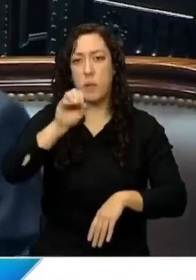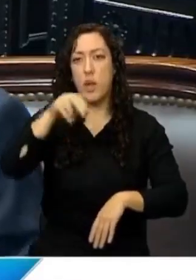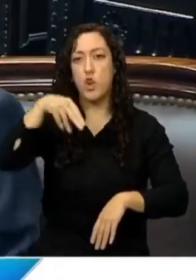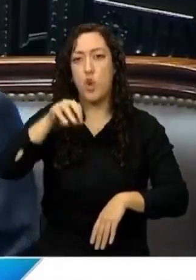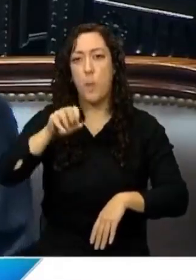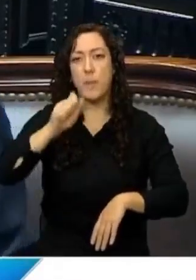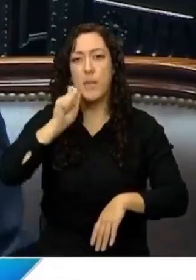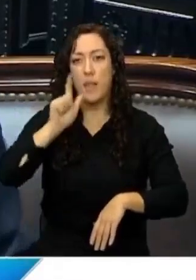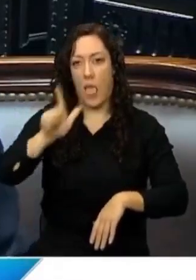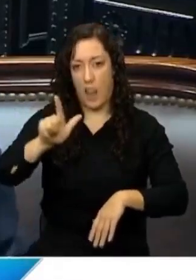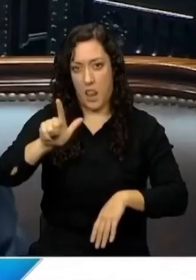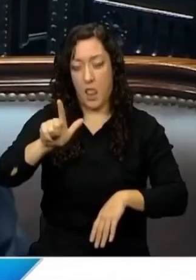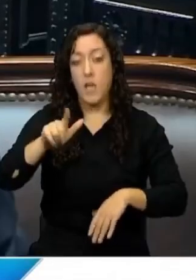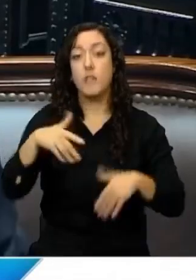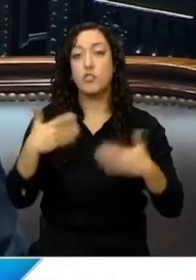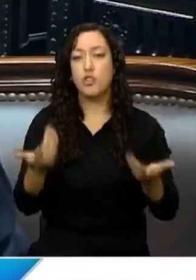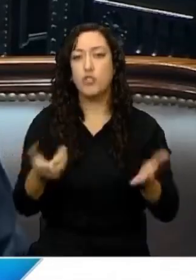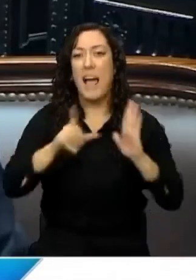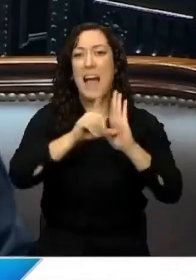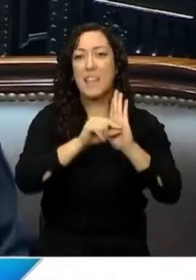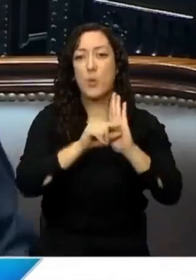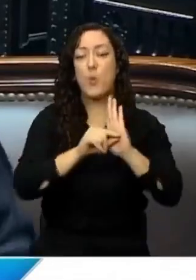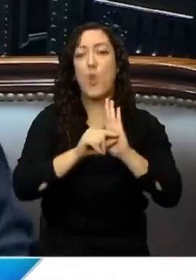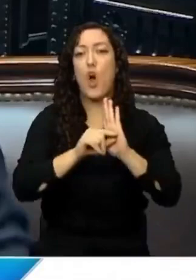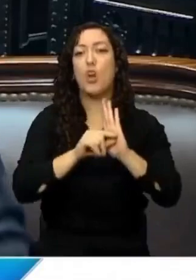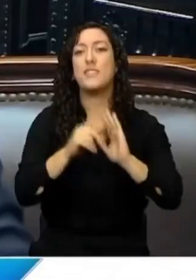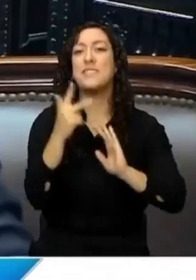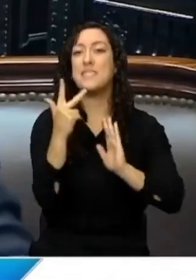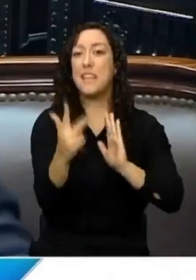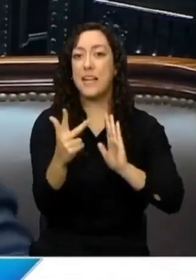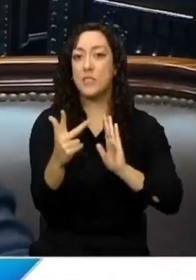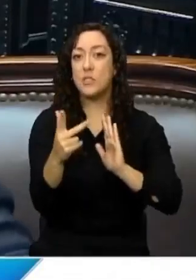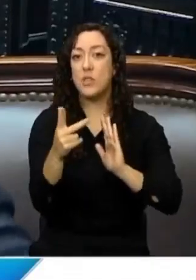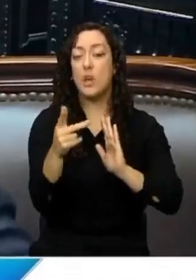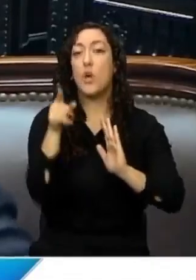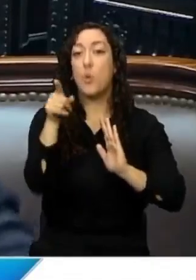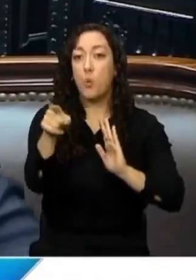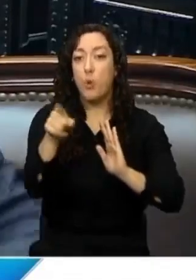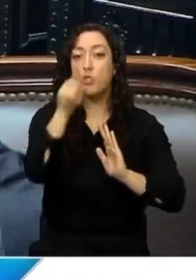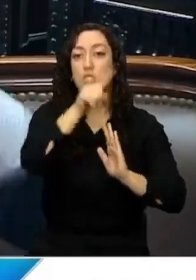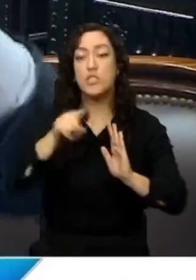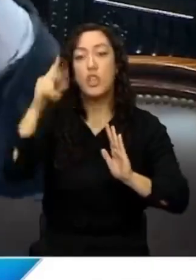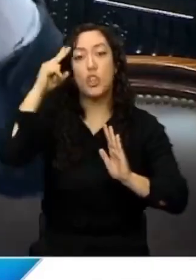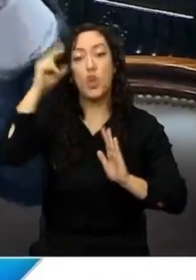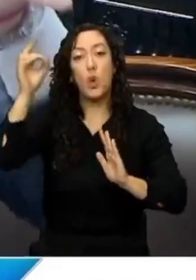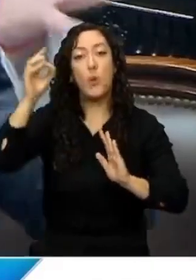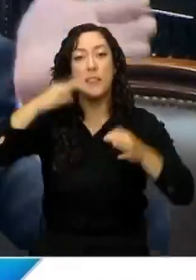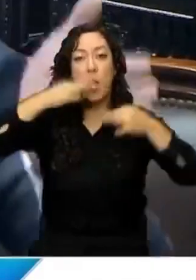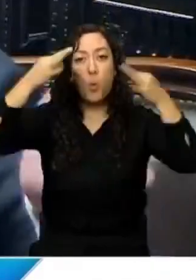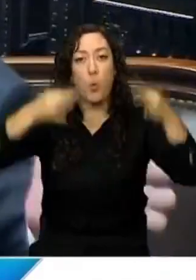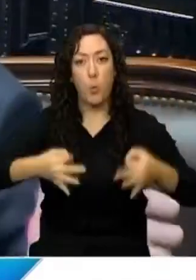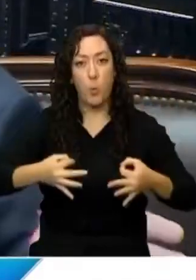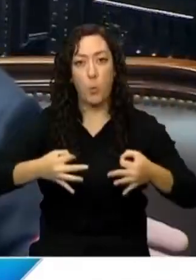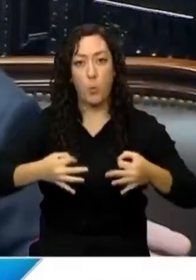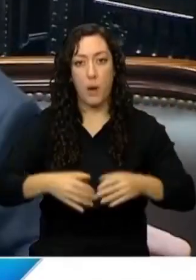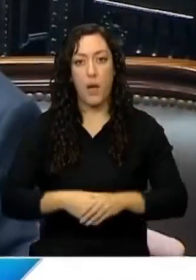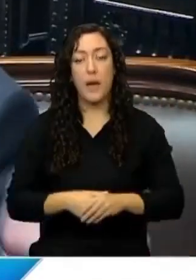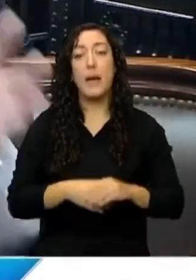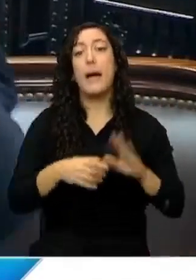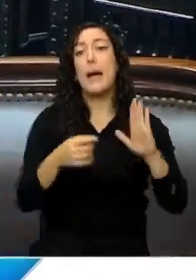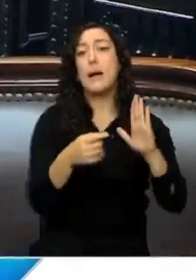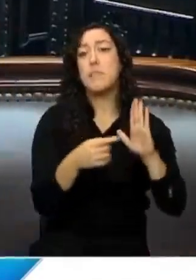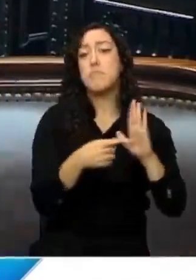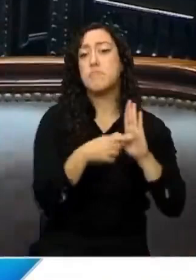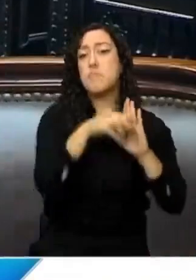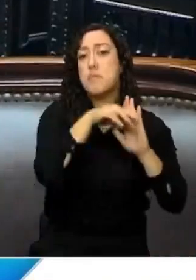que yo le pido que en el artículo 3 usted cumpla con el 190, digamos, una cuestión es el régimen